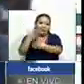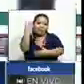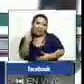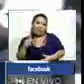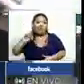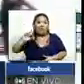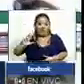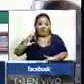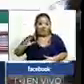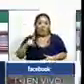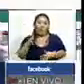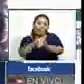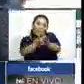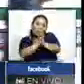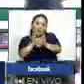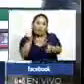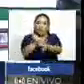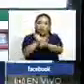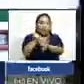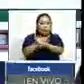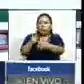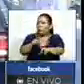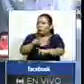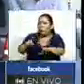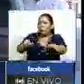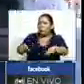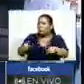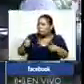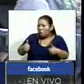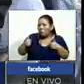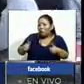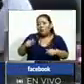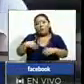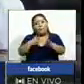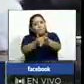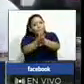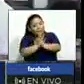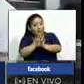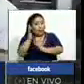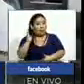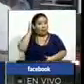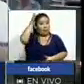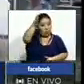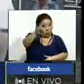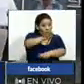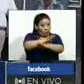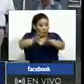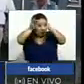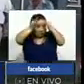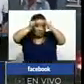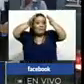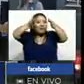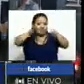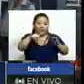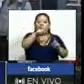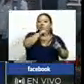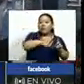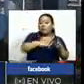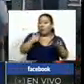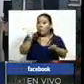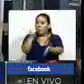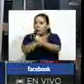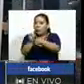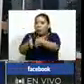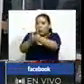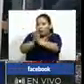medida de solicitar pasaporte no es rechazada por los viajeros, piden que si en el futuro se decide acordar la solicitud de pasaporte,